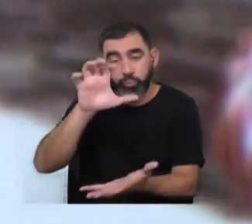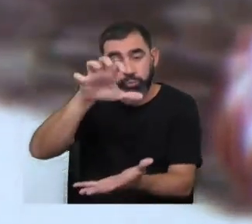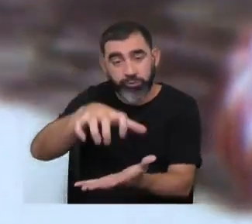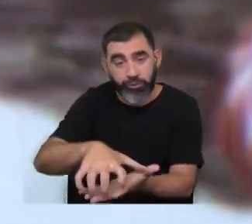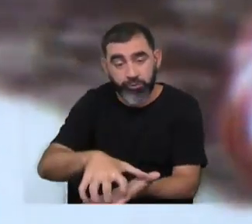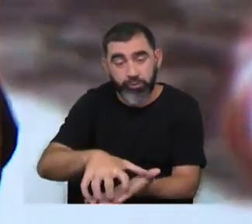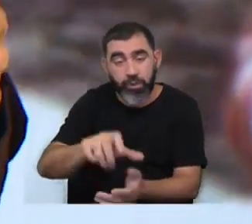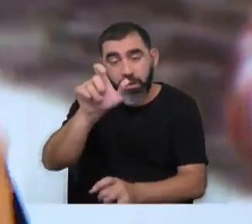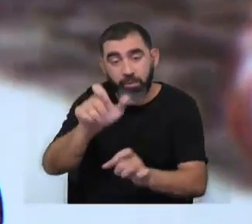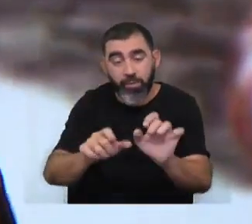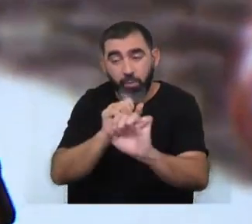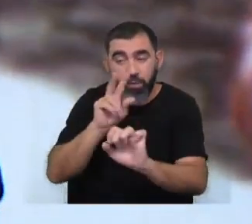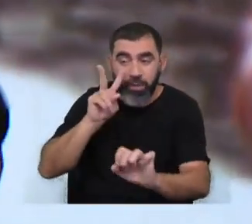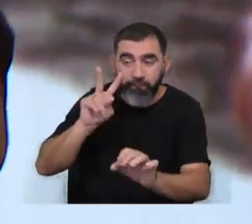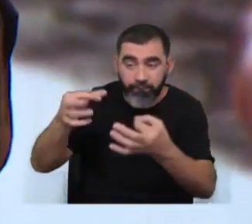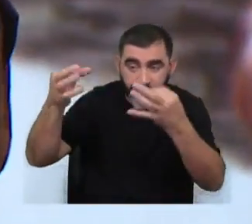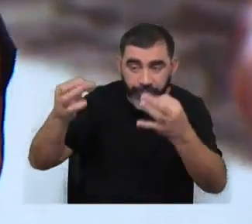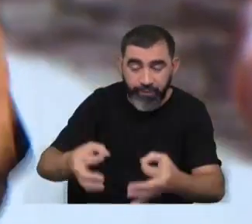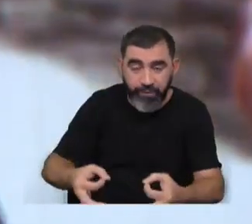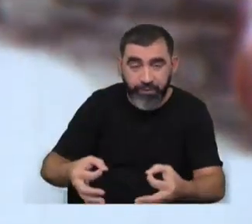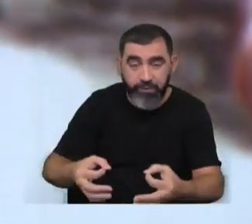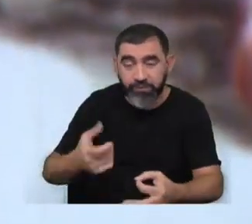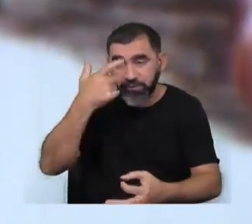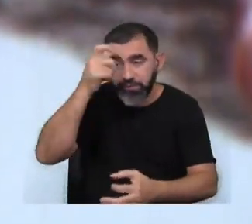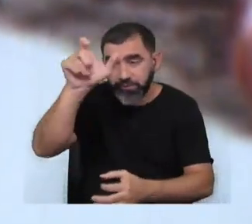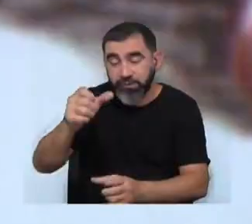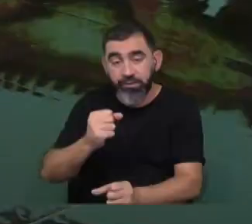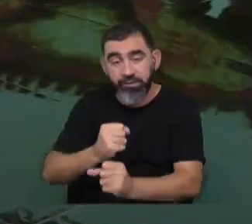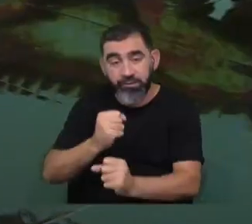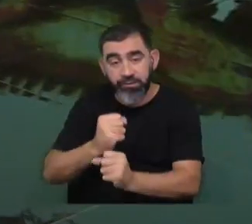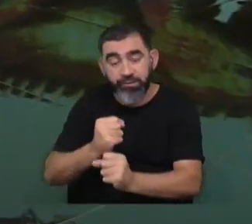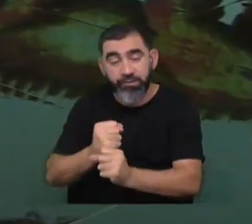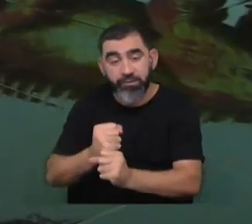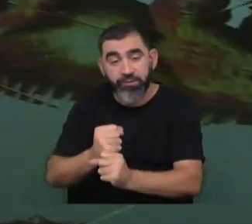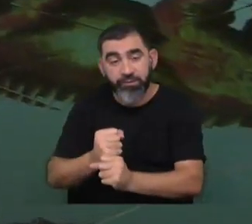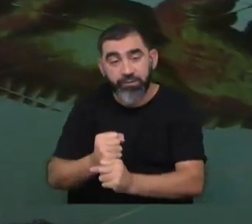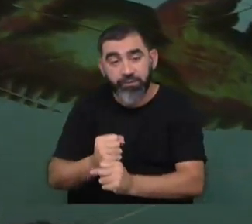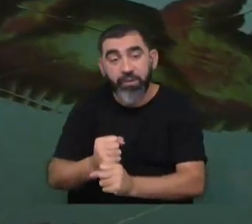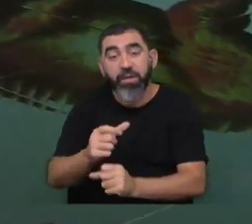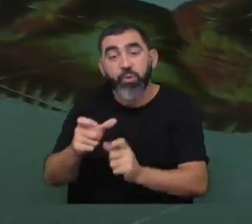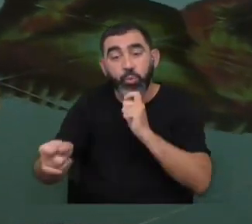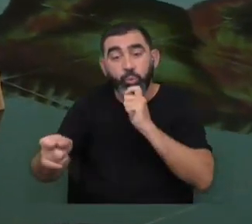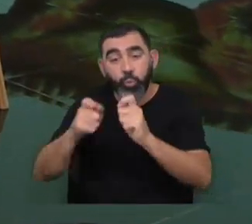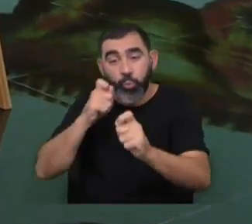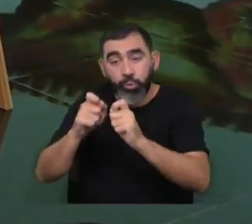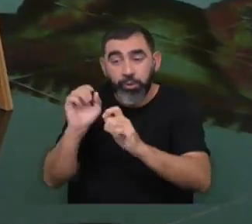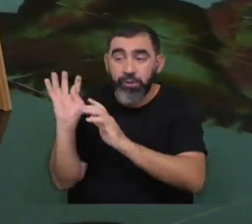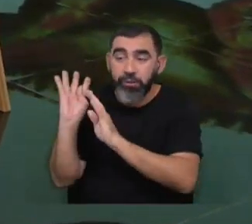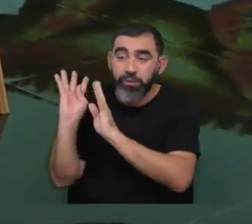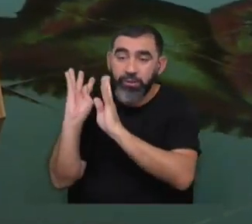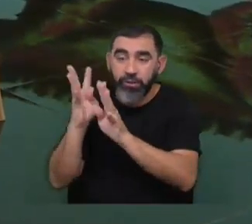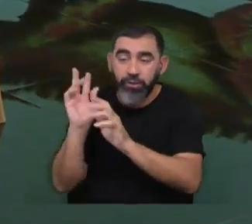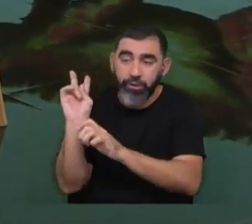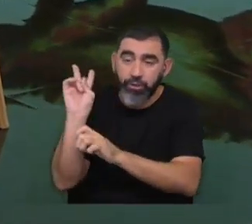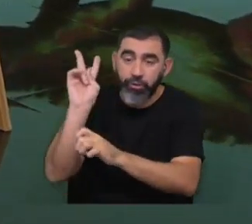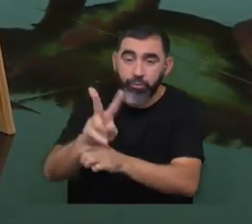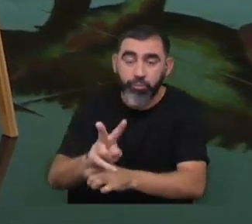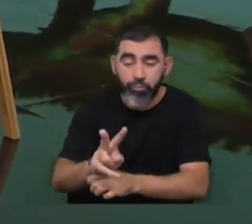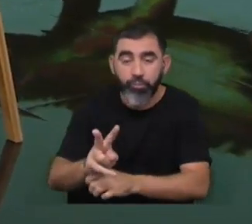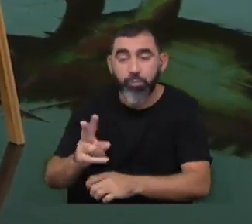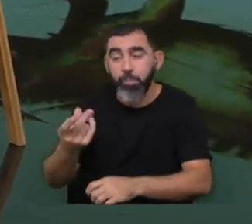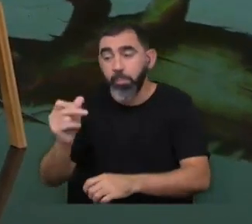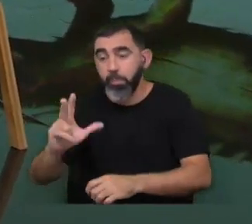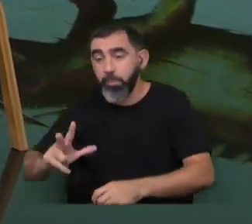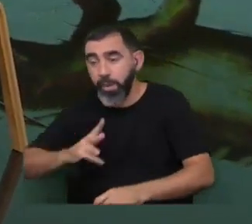donde la gente va a poder ver a los científicos trabajando y conocer, y que va a haber turismo, gente que va a poder generar dinero,